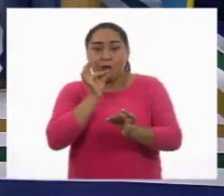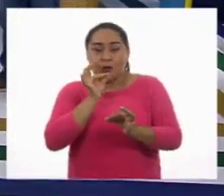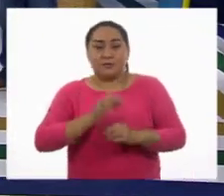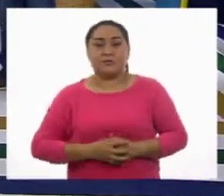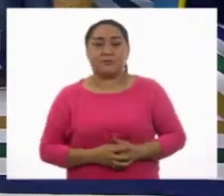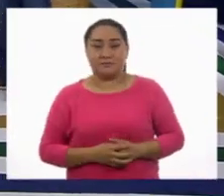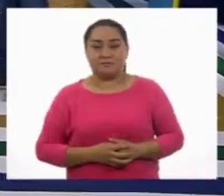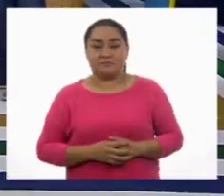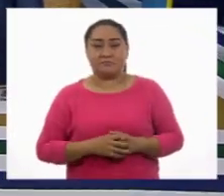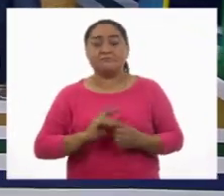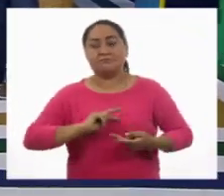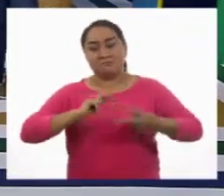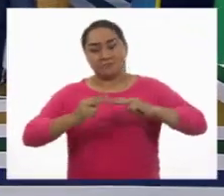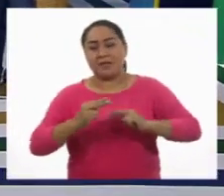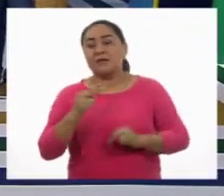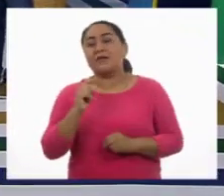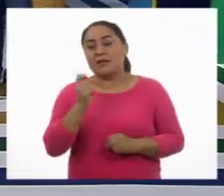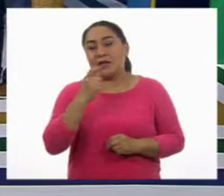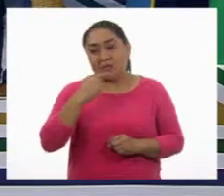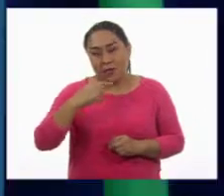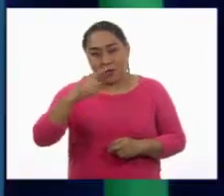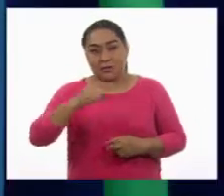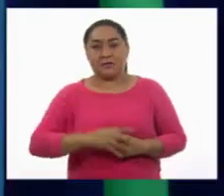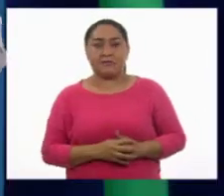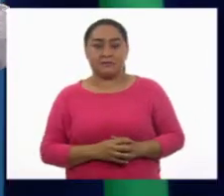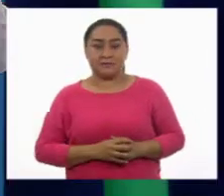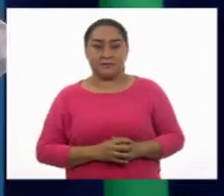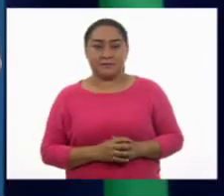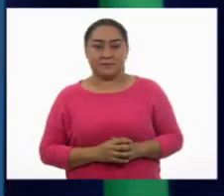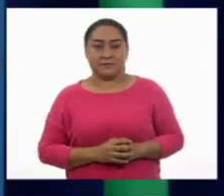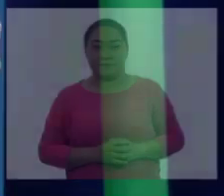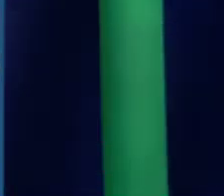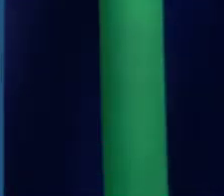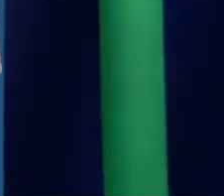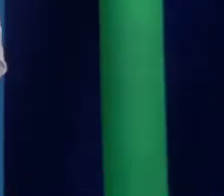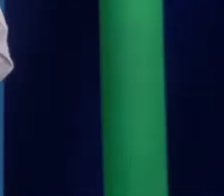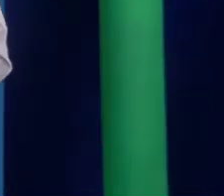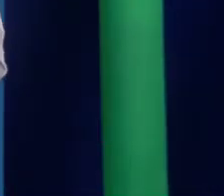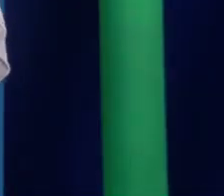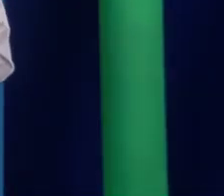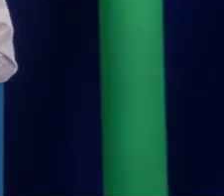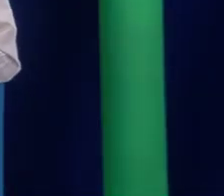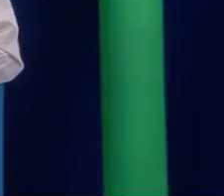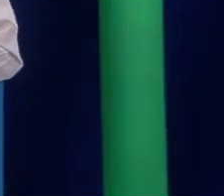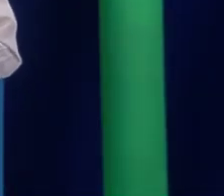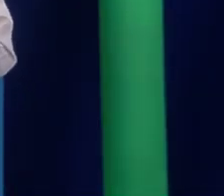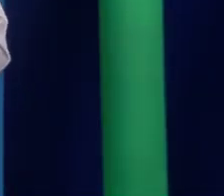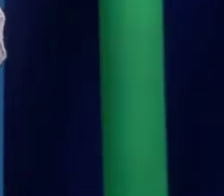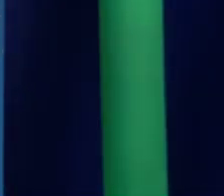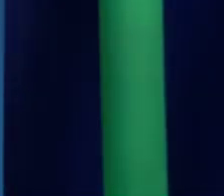cuahuil, huaki, huan, cuyunque, ipa, chichilacual, elen,